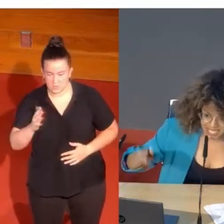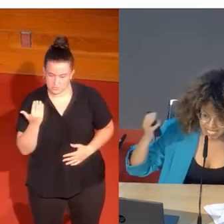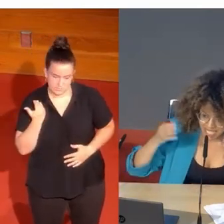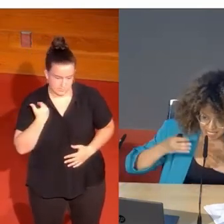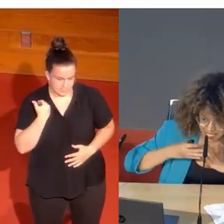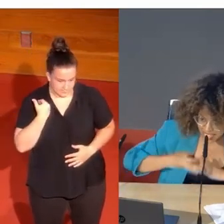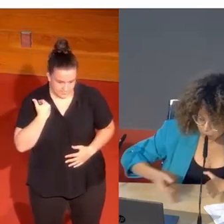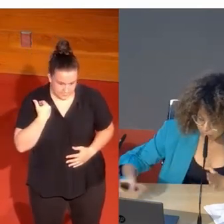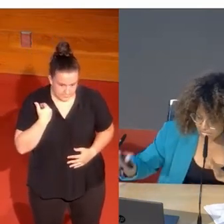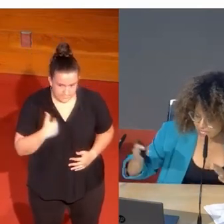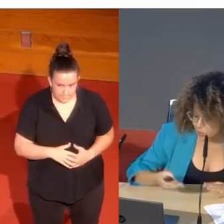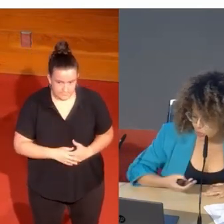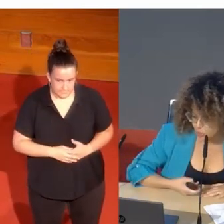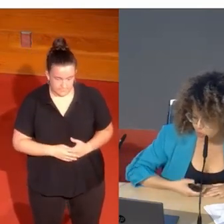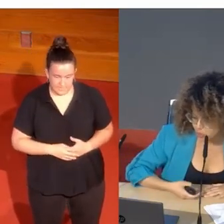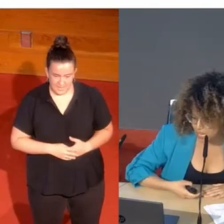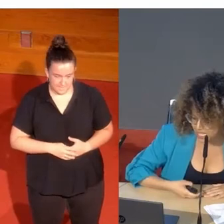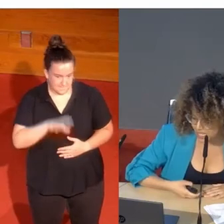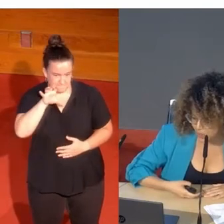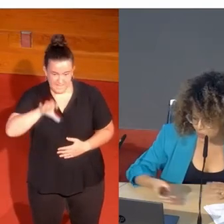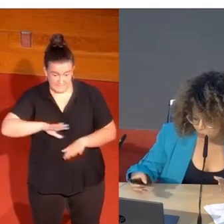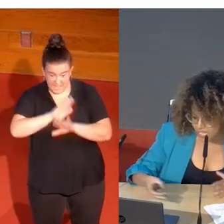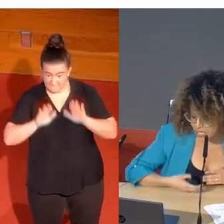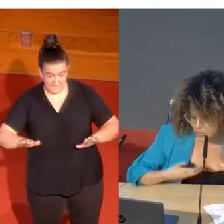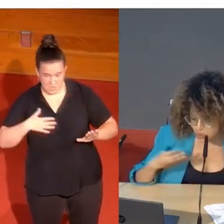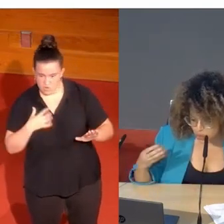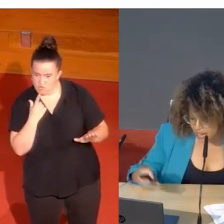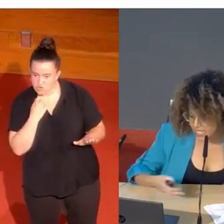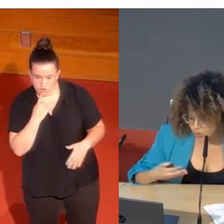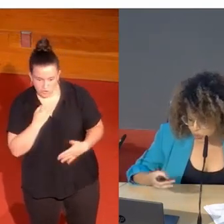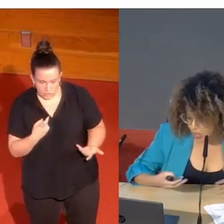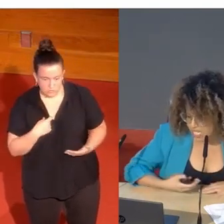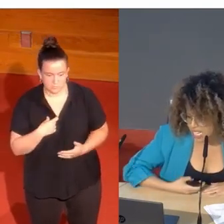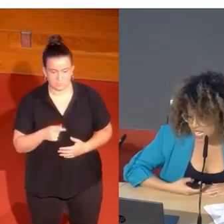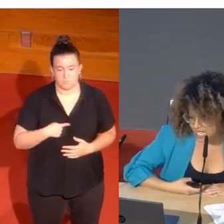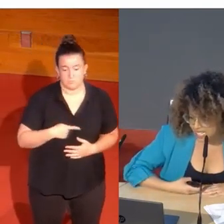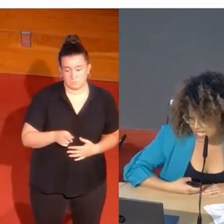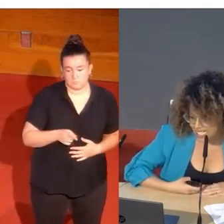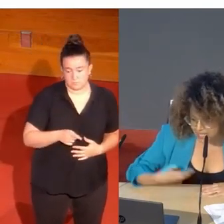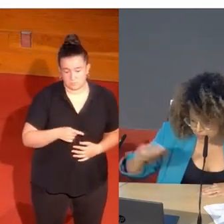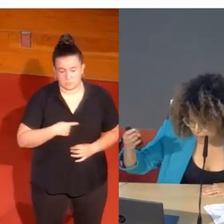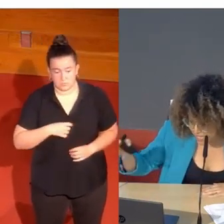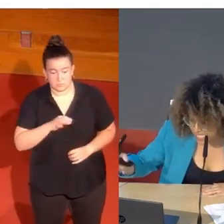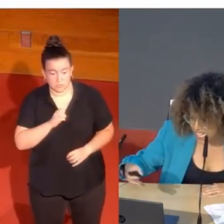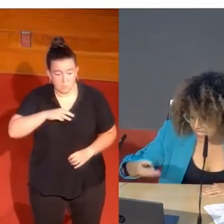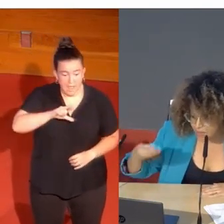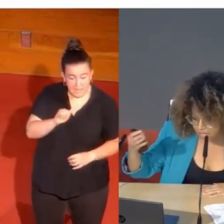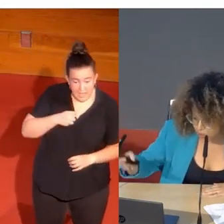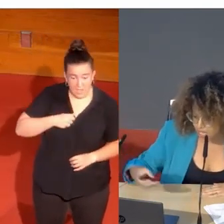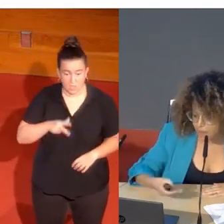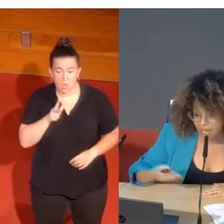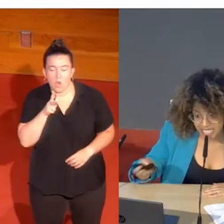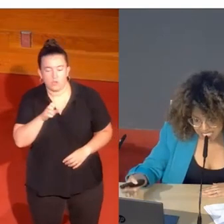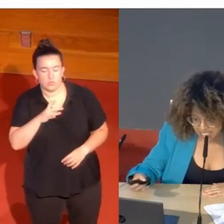los países que están al final del todo No esos países en rojo que son somalia Honduras Está también Pakistán